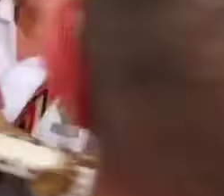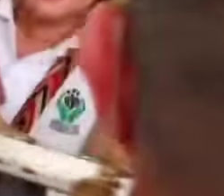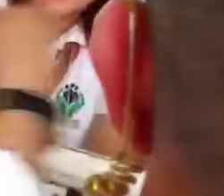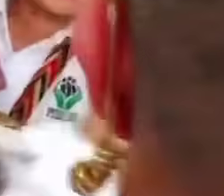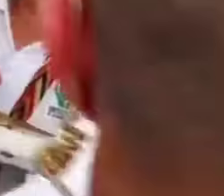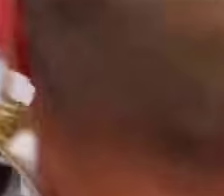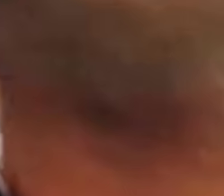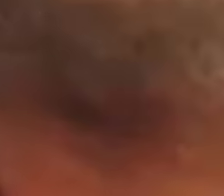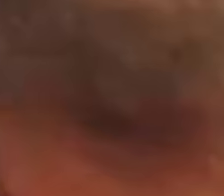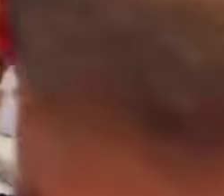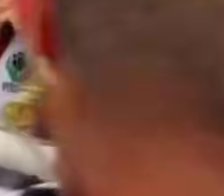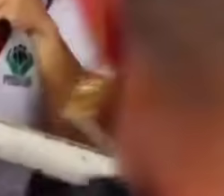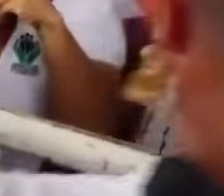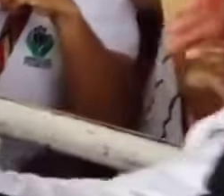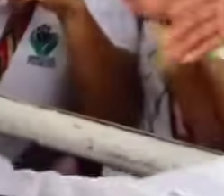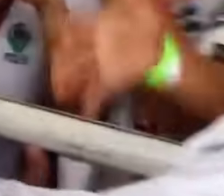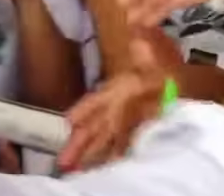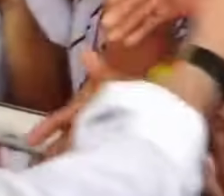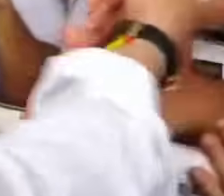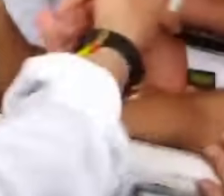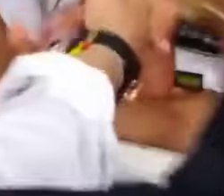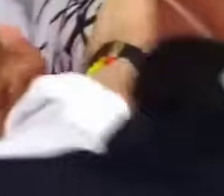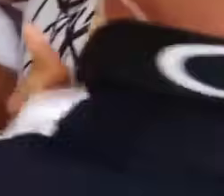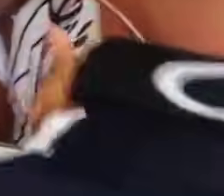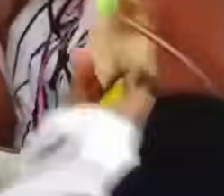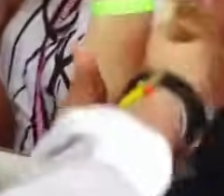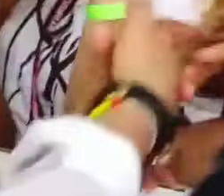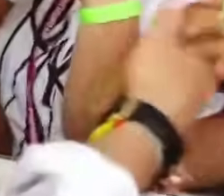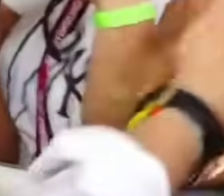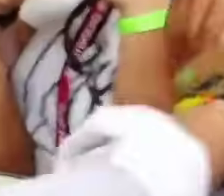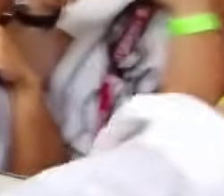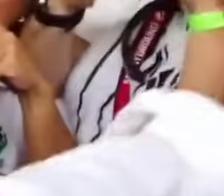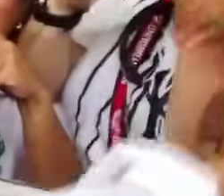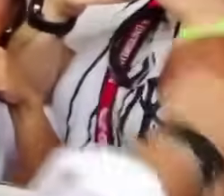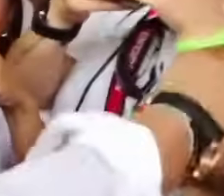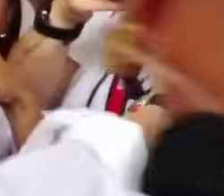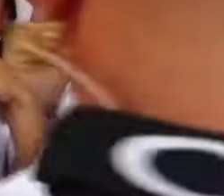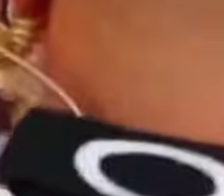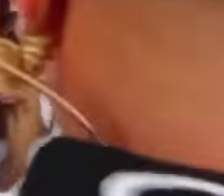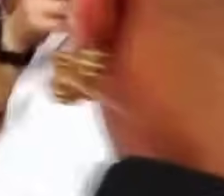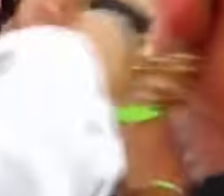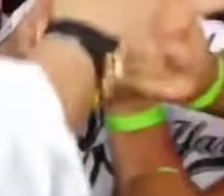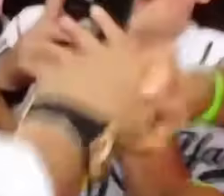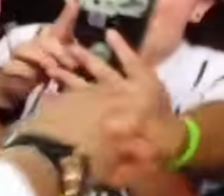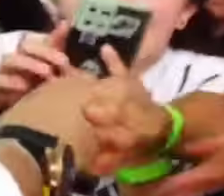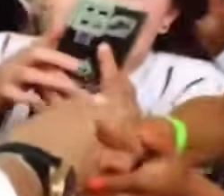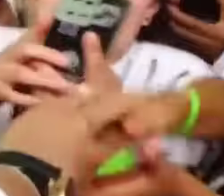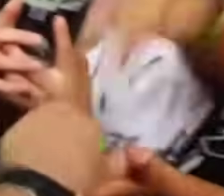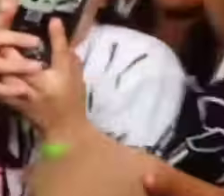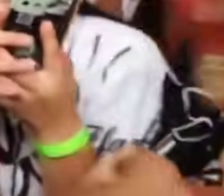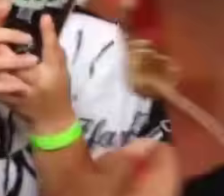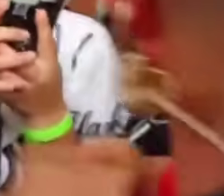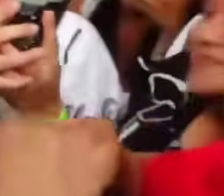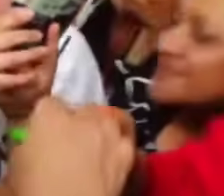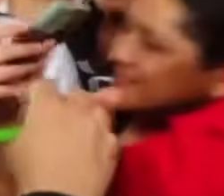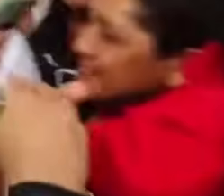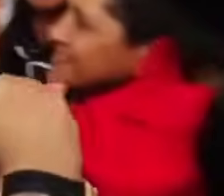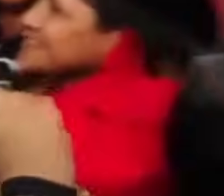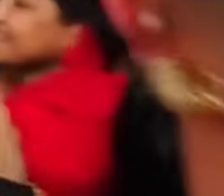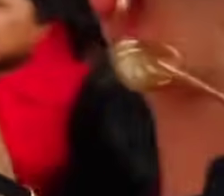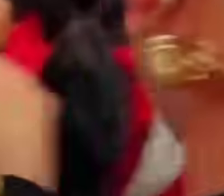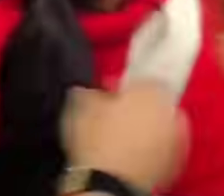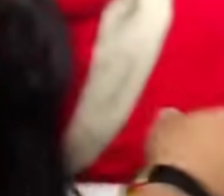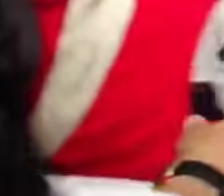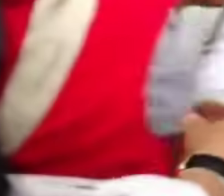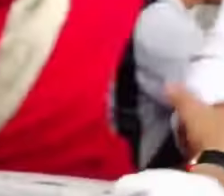Este no es Gustavo Petro en campaña política y estas tampoco son las caras de sus seguidores en medio de un evento político. A decir